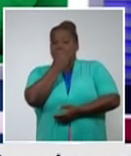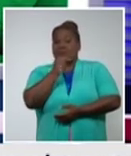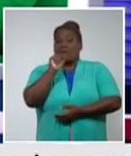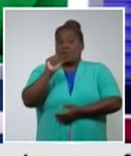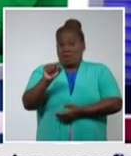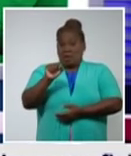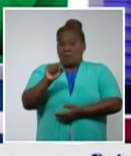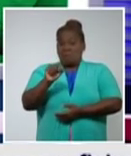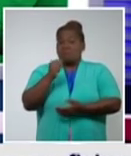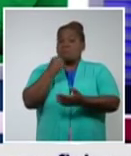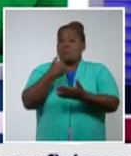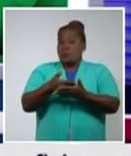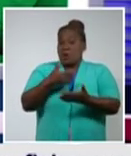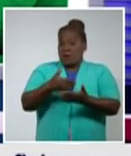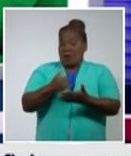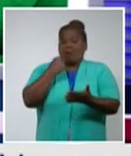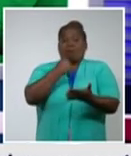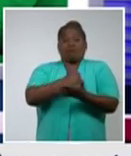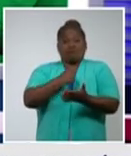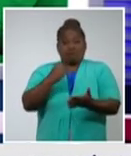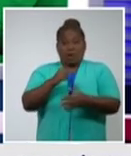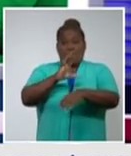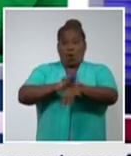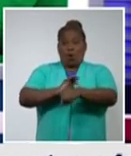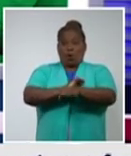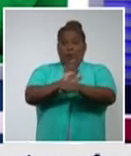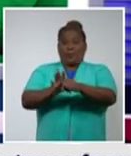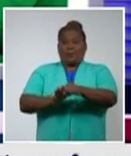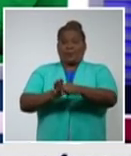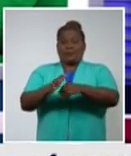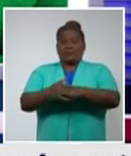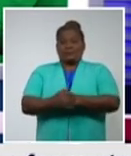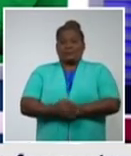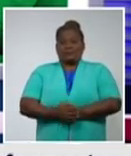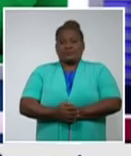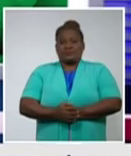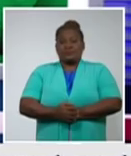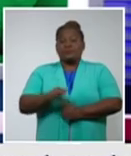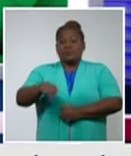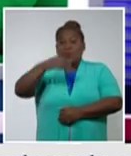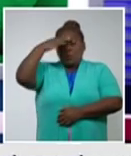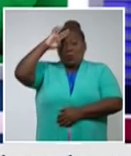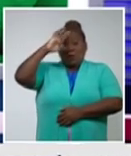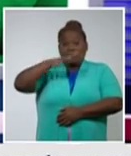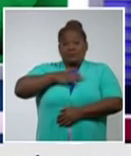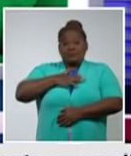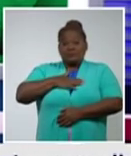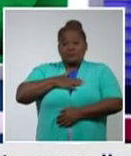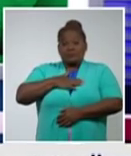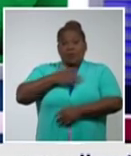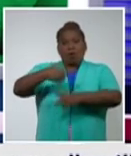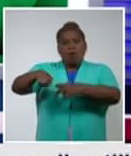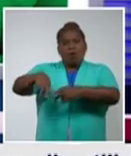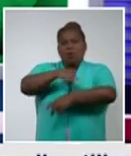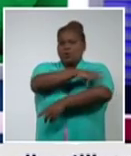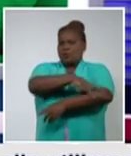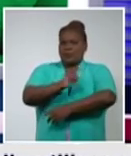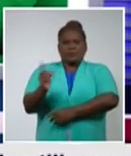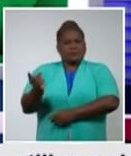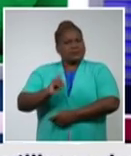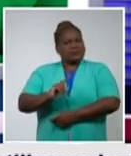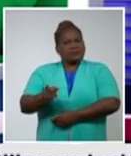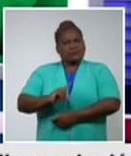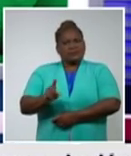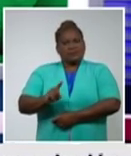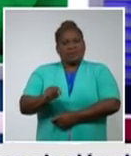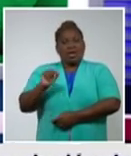confirmatoria de la COVID, y que en nuestro país, no en todos los países, ahí me comentaban